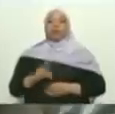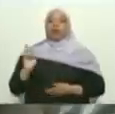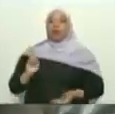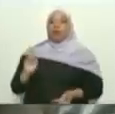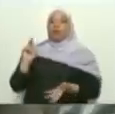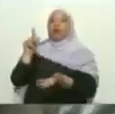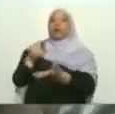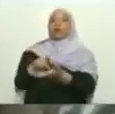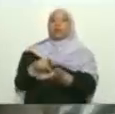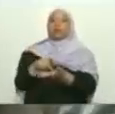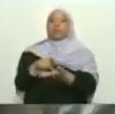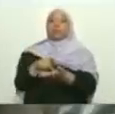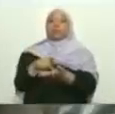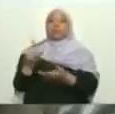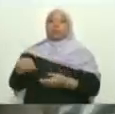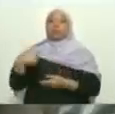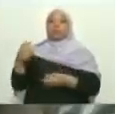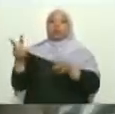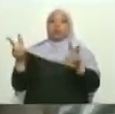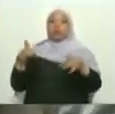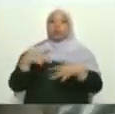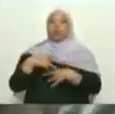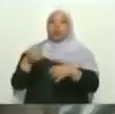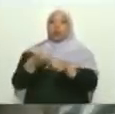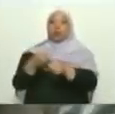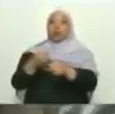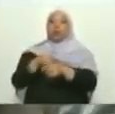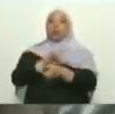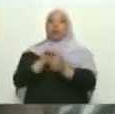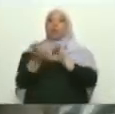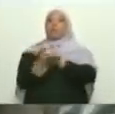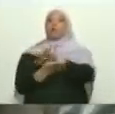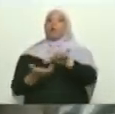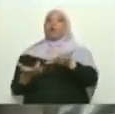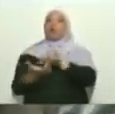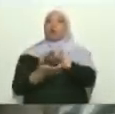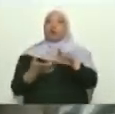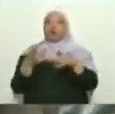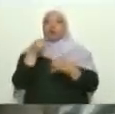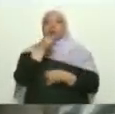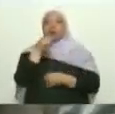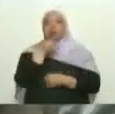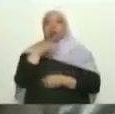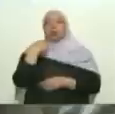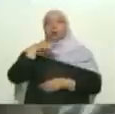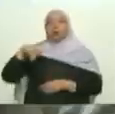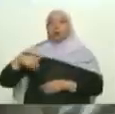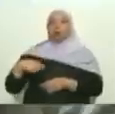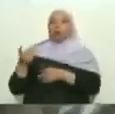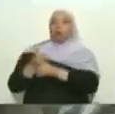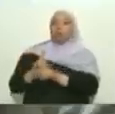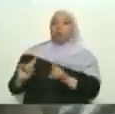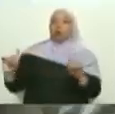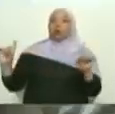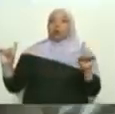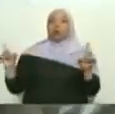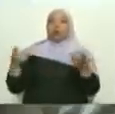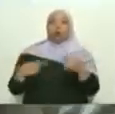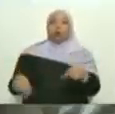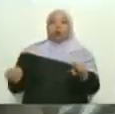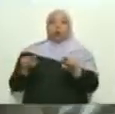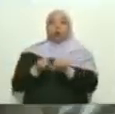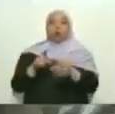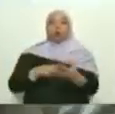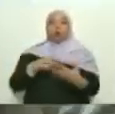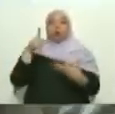participar, nuevamente intentando crear un caos, una deslegitimación de nuestra democracia, pero igualmente ese